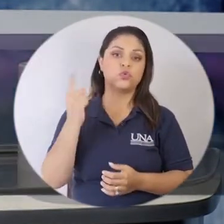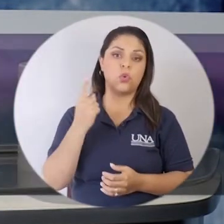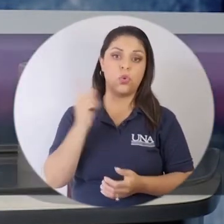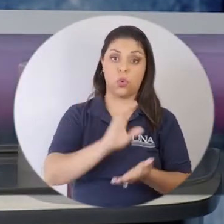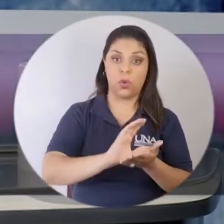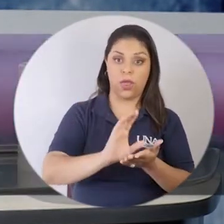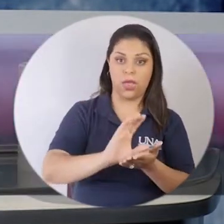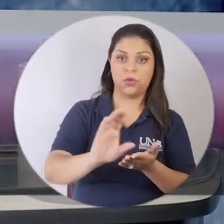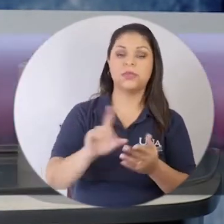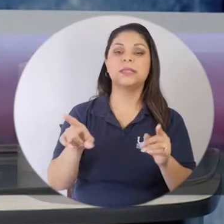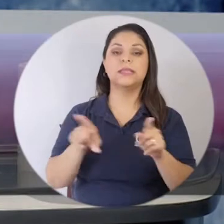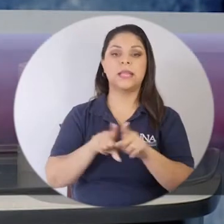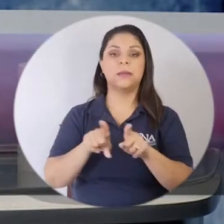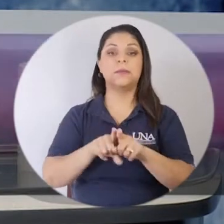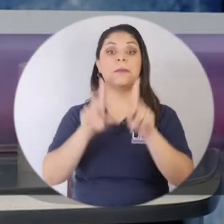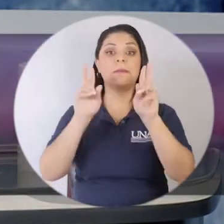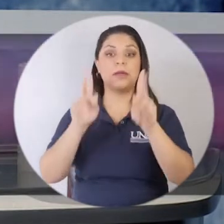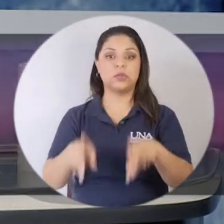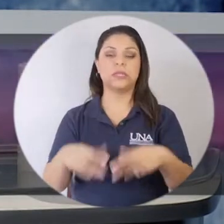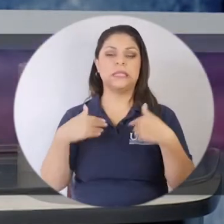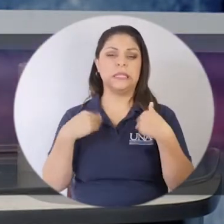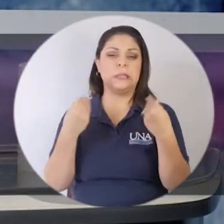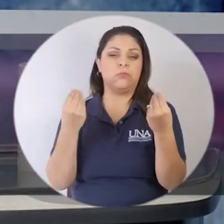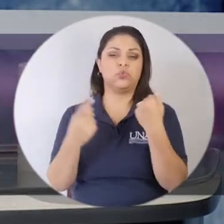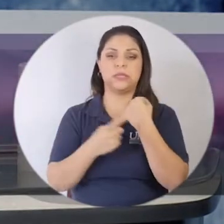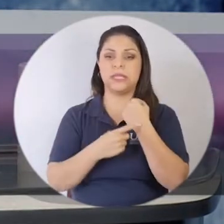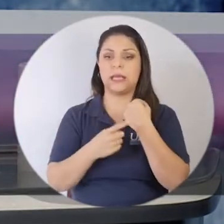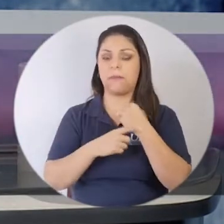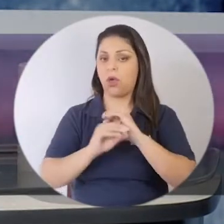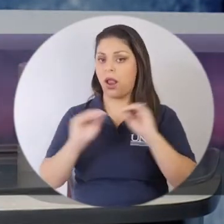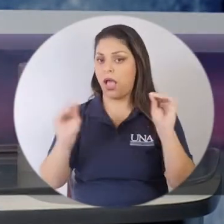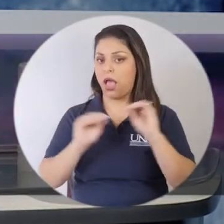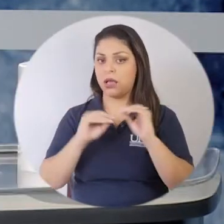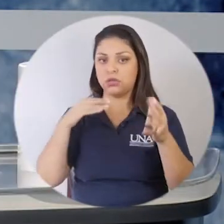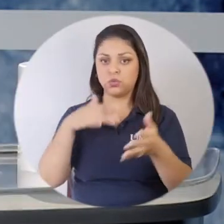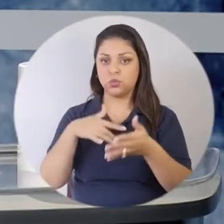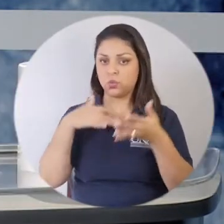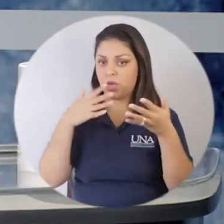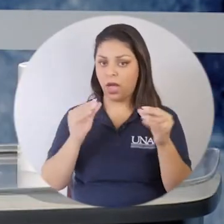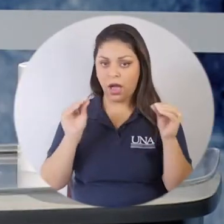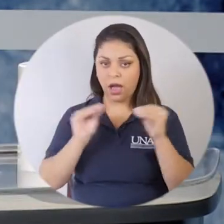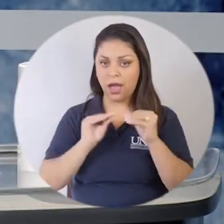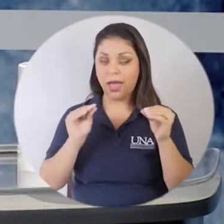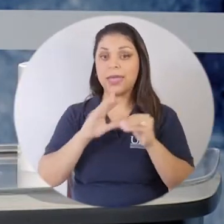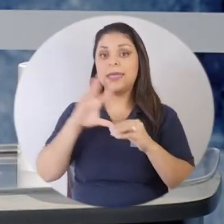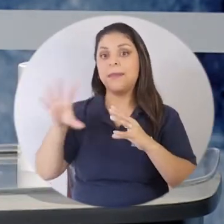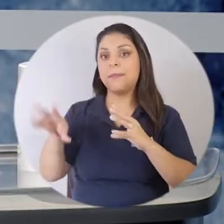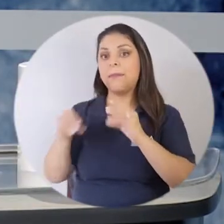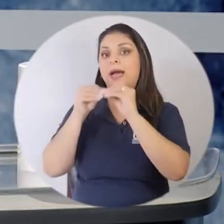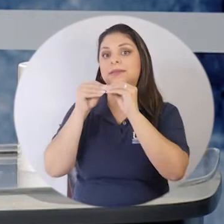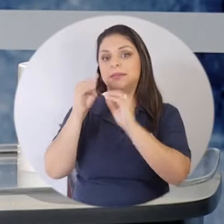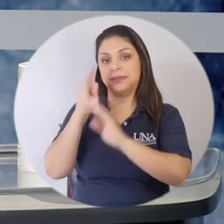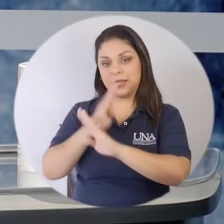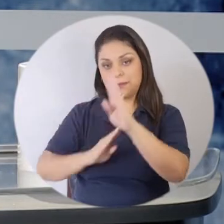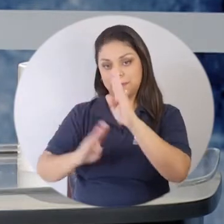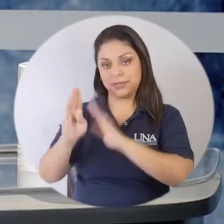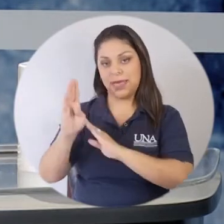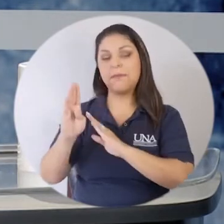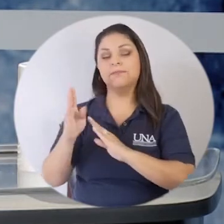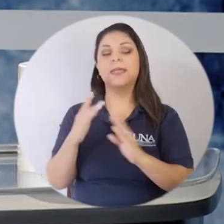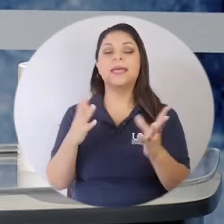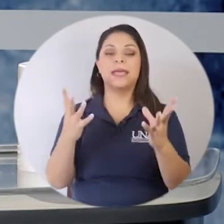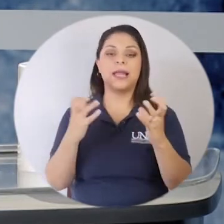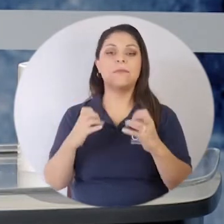vienen de la secundaria, sino personas que tienen muchísimo tiempo sin estudiar y agravado de ello su condición de discapacidad,